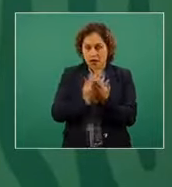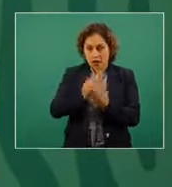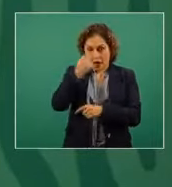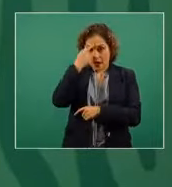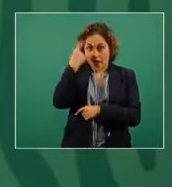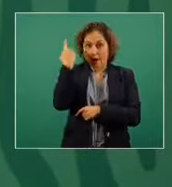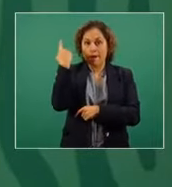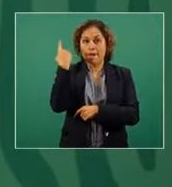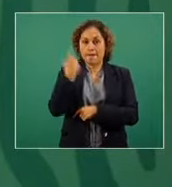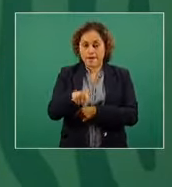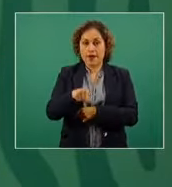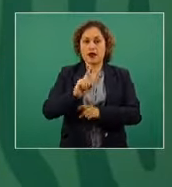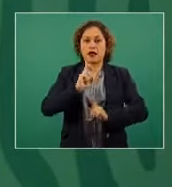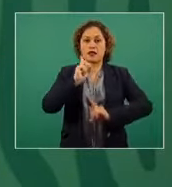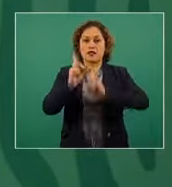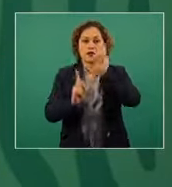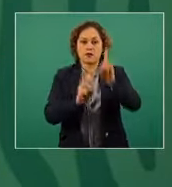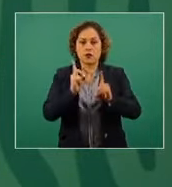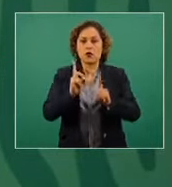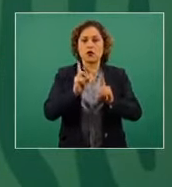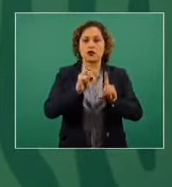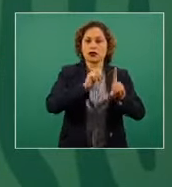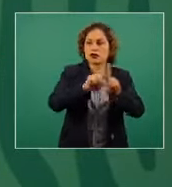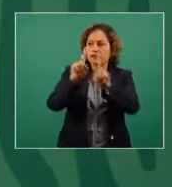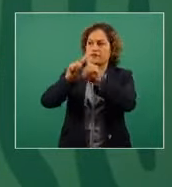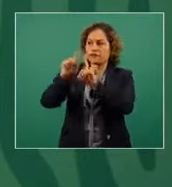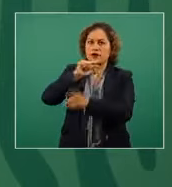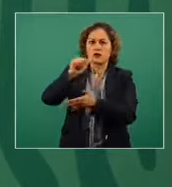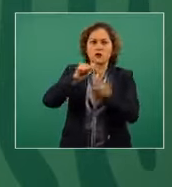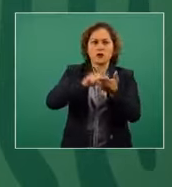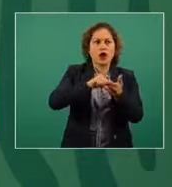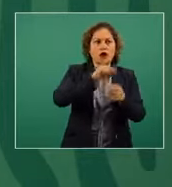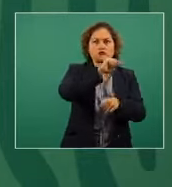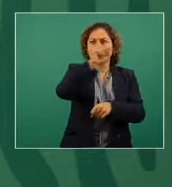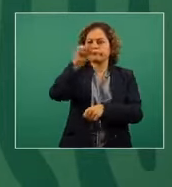mejorar instalaciones deportivas, para crear nuevas